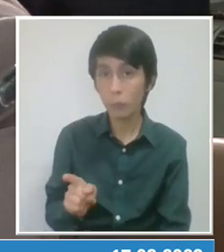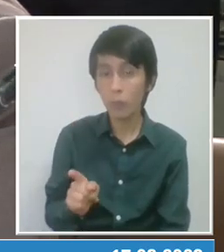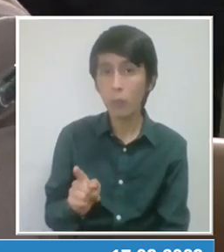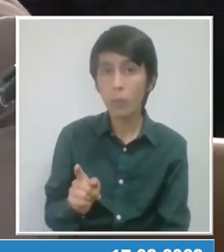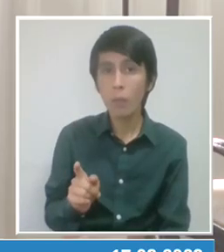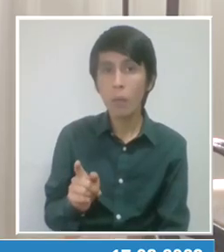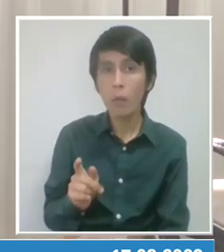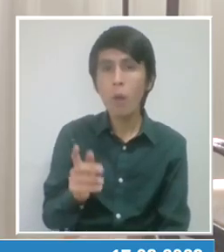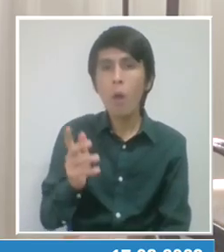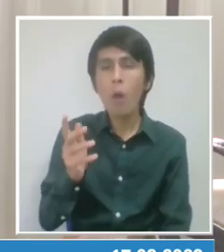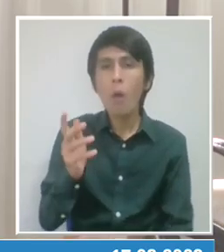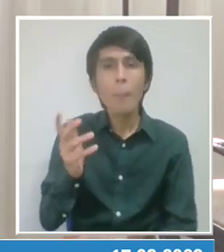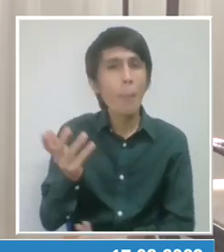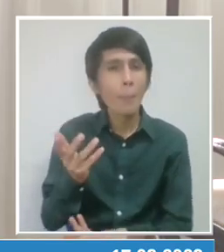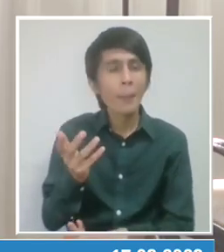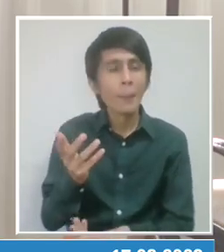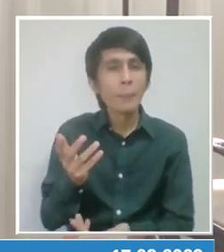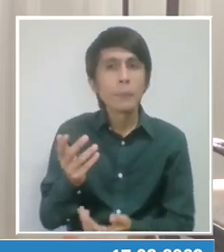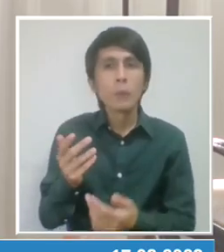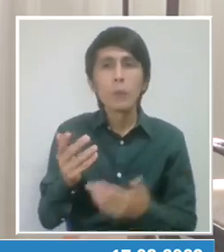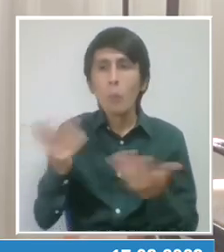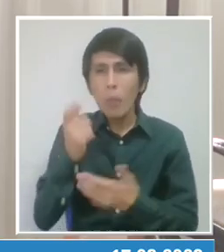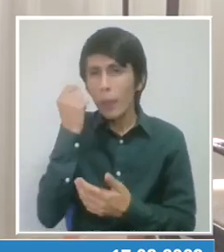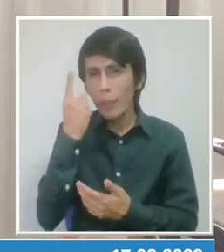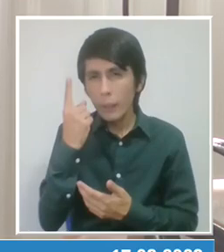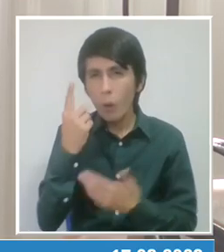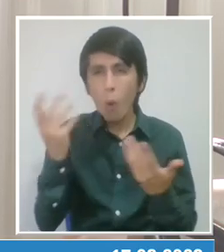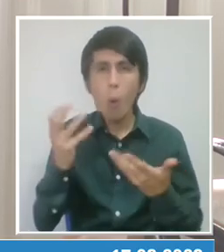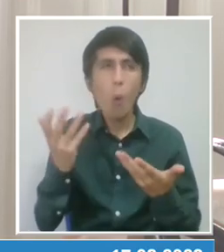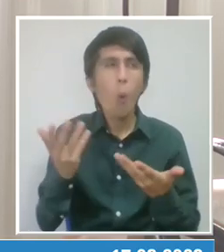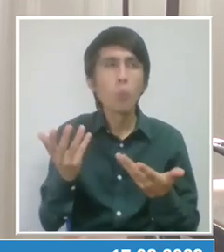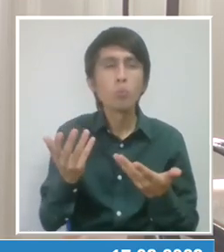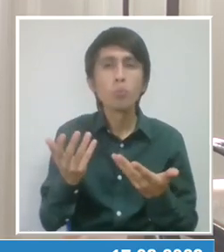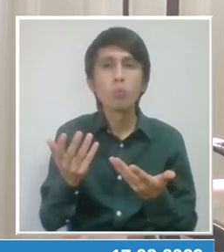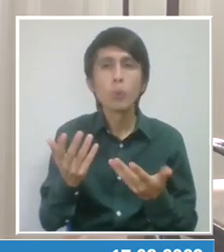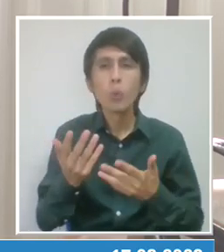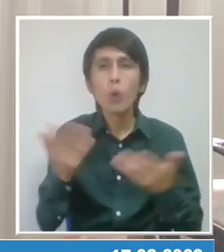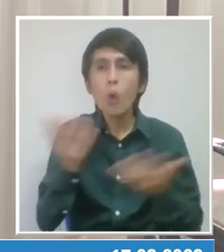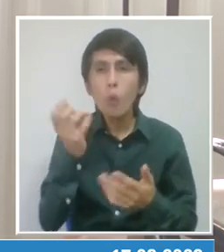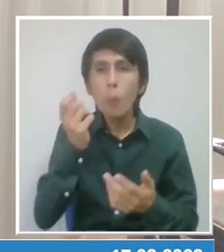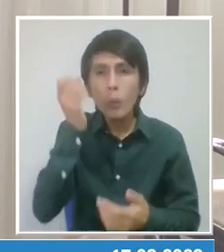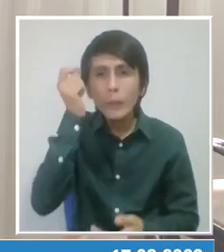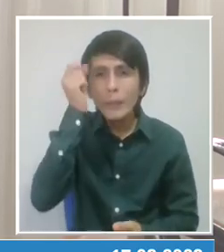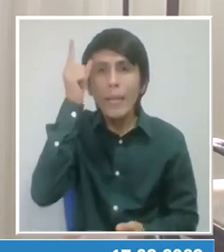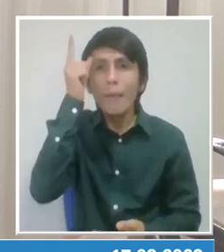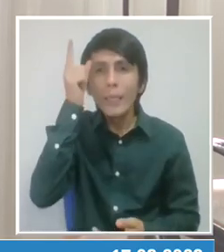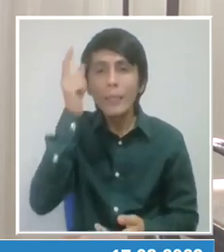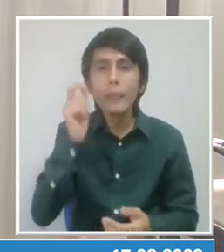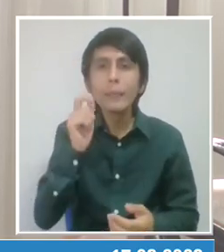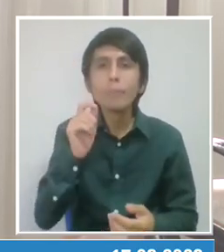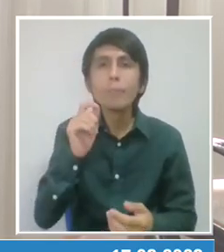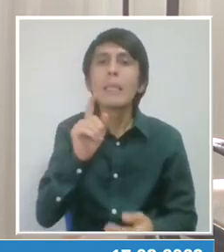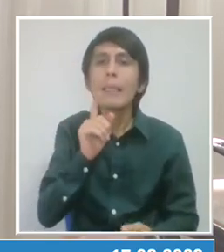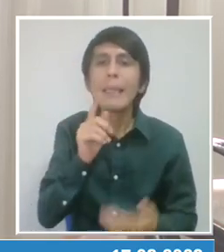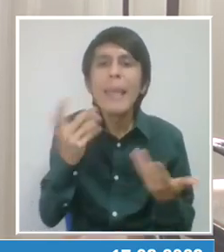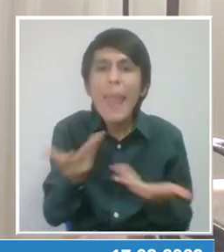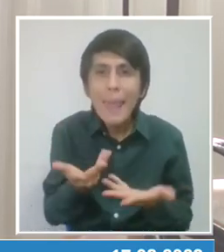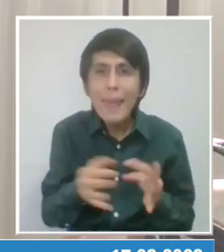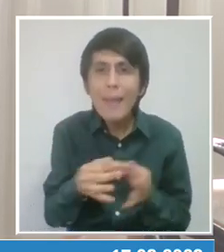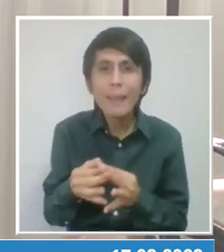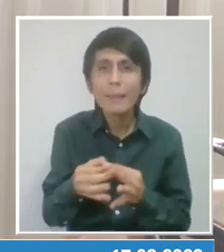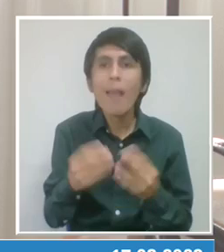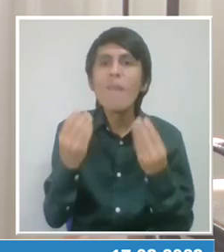quién está llamado o cómo se determina el bien común, ¿no es cierto?, o cómo el Estado tiene